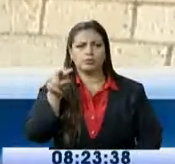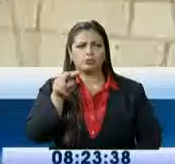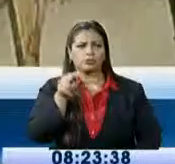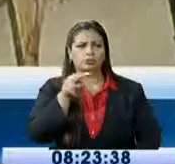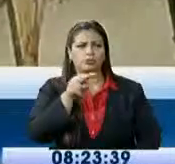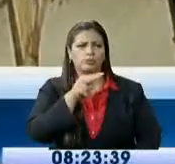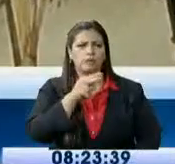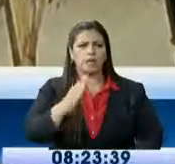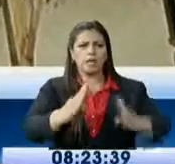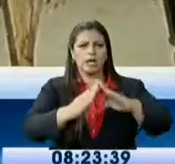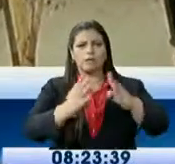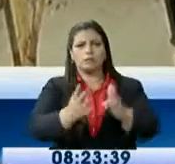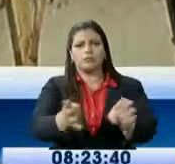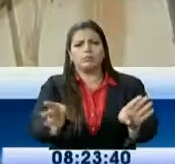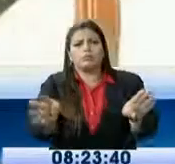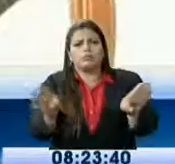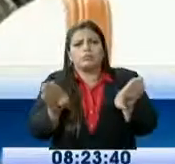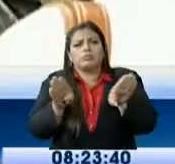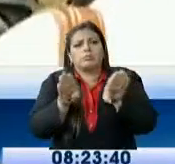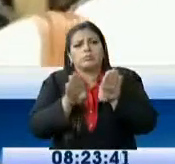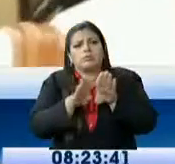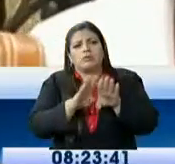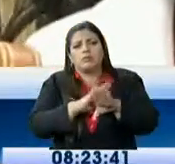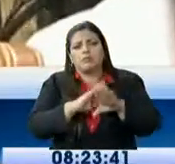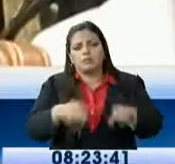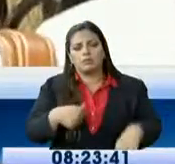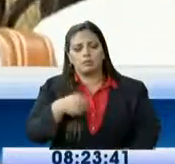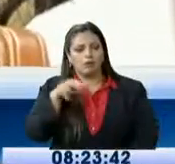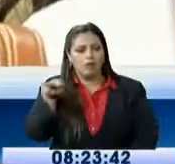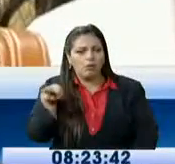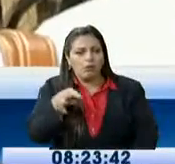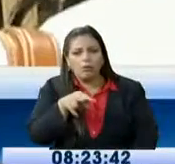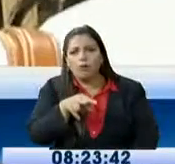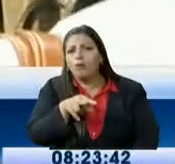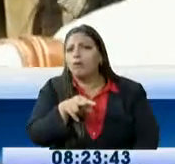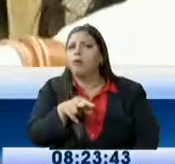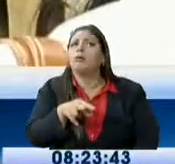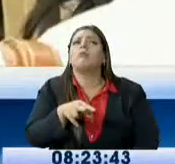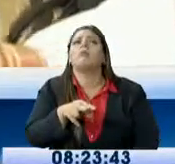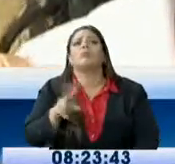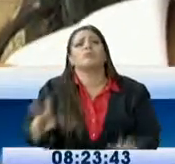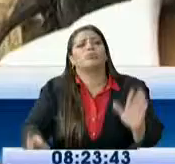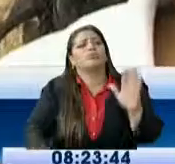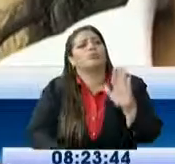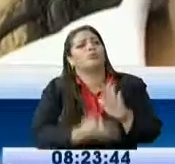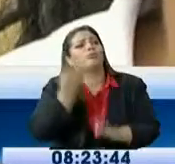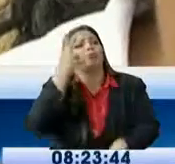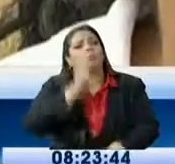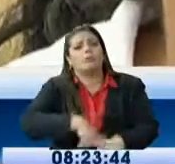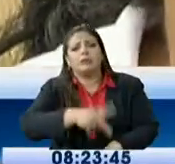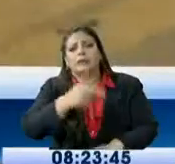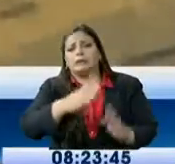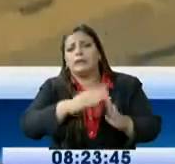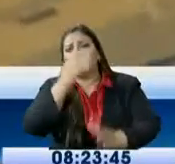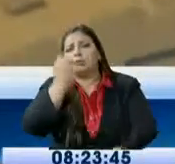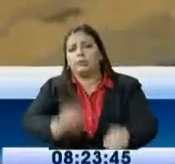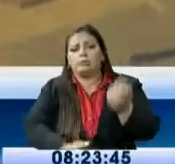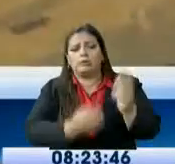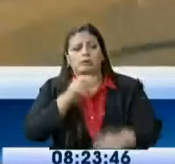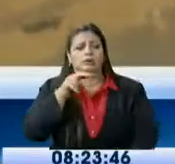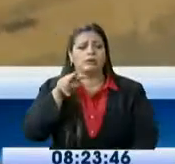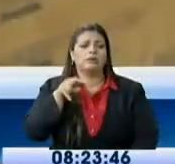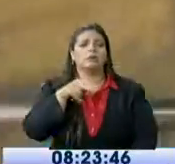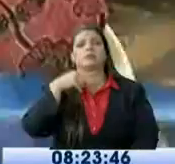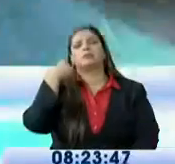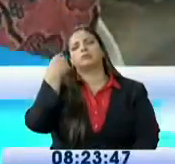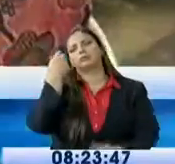vivienda de la familia Aguilar Zambrano. Me desmayé y todo, de ver mi casa por segunda vez que se me quema mi casa aquí. No tienen dónde